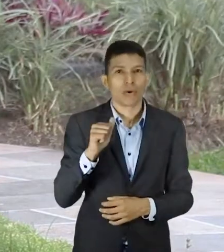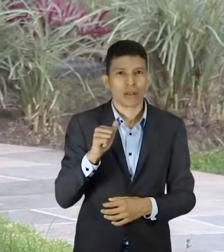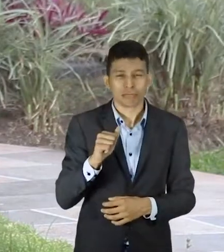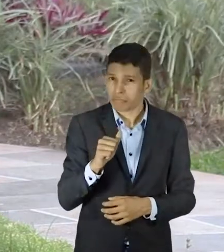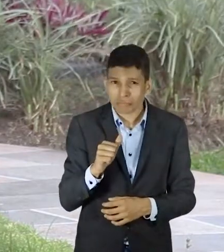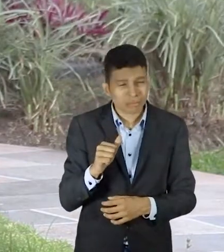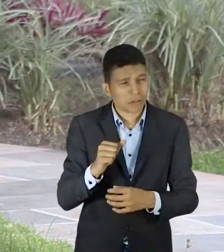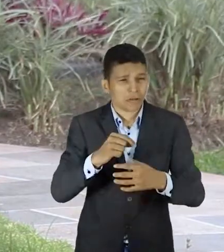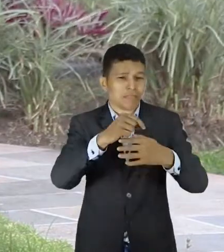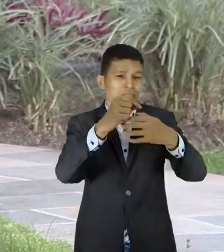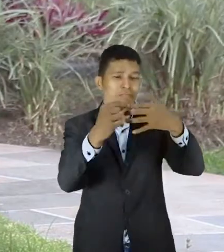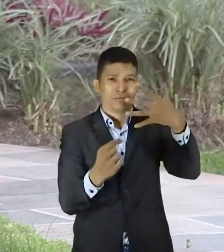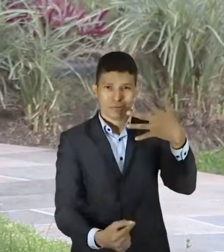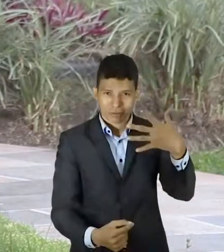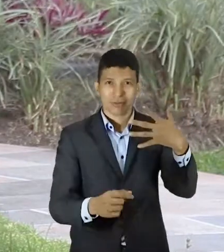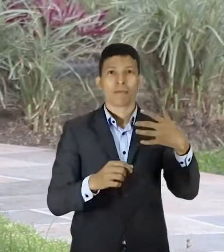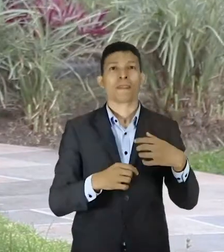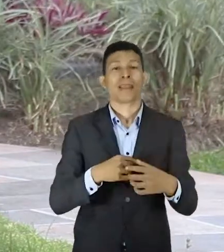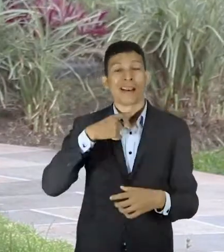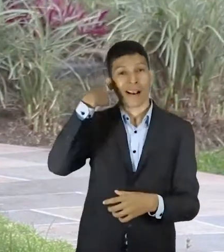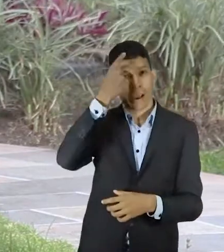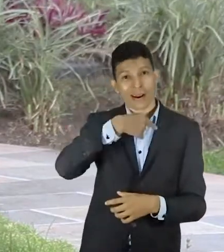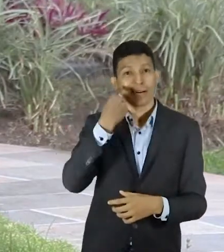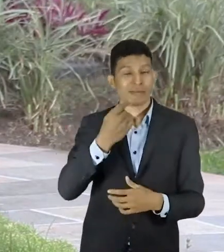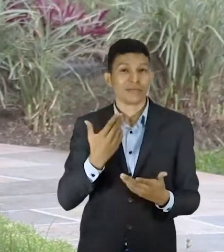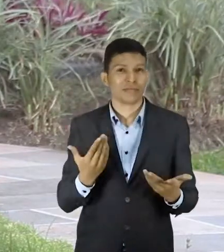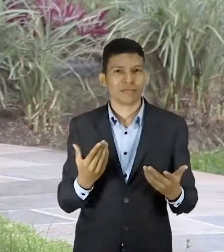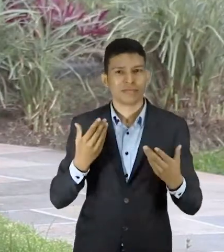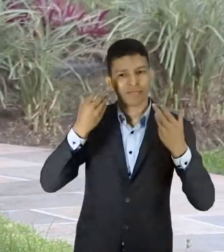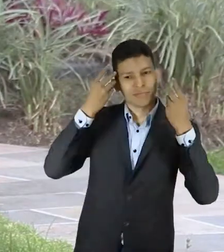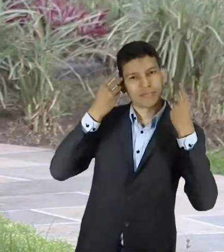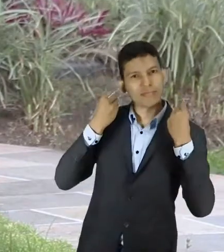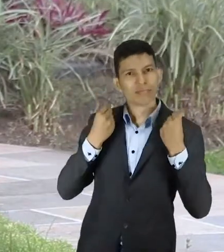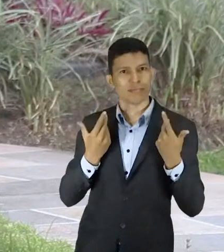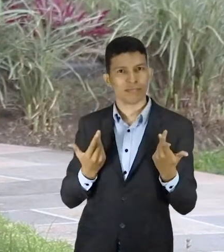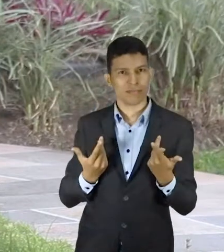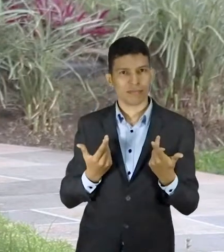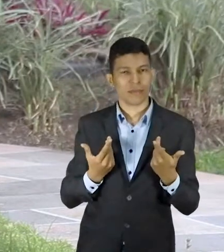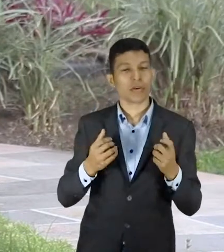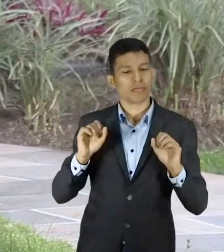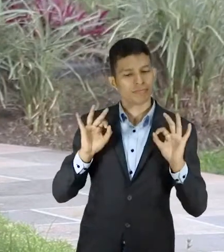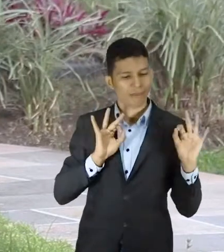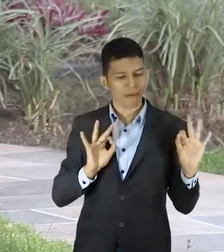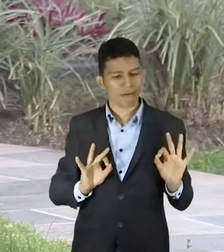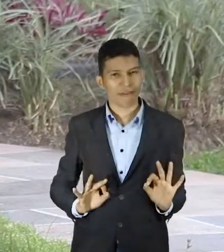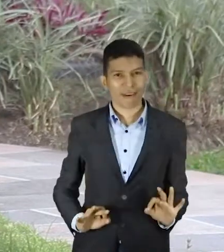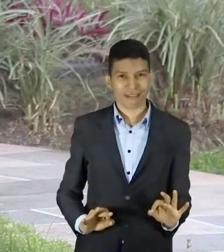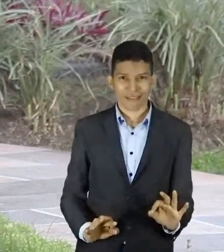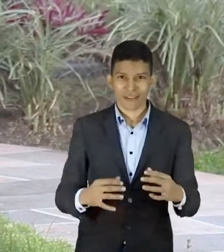Es muy importante seguir siendo mujer. Tú no dejas de ser mujer por eso. O sea,